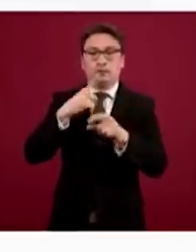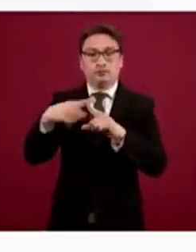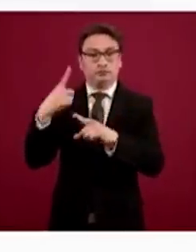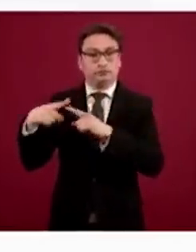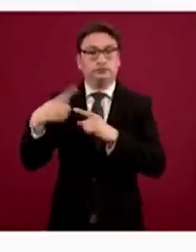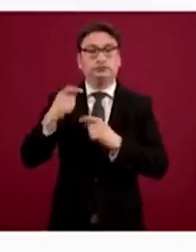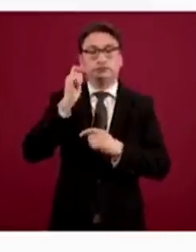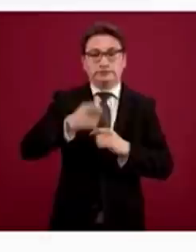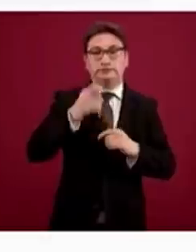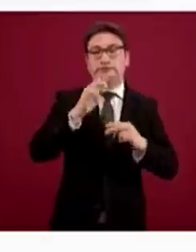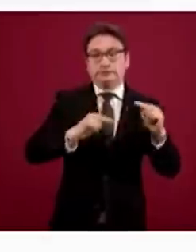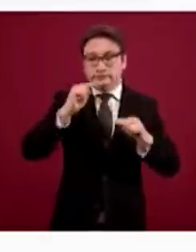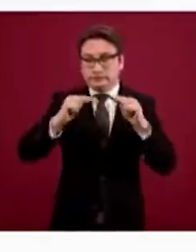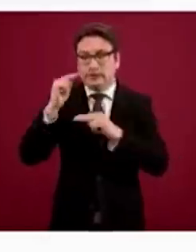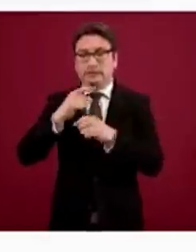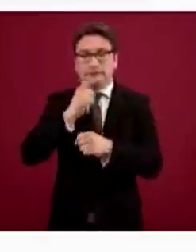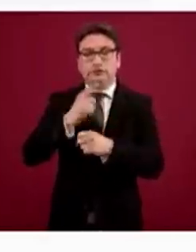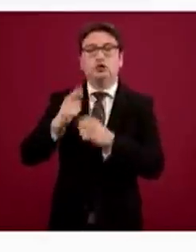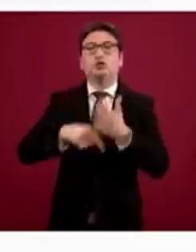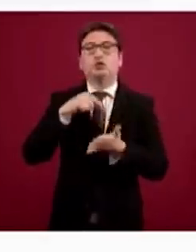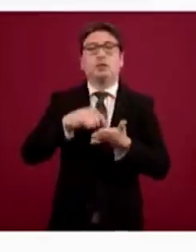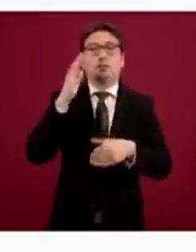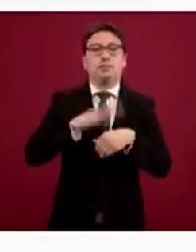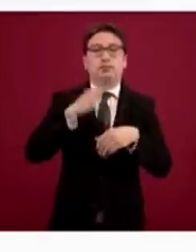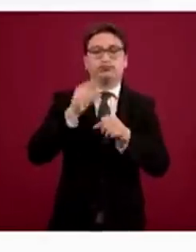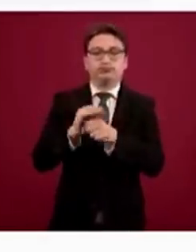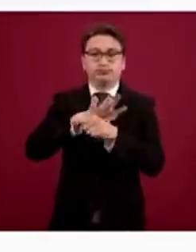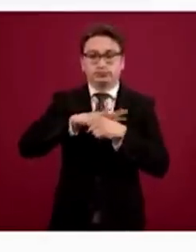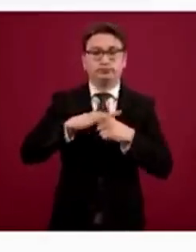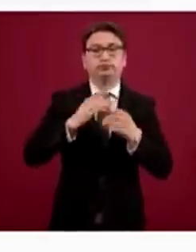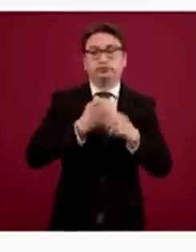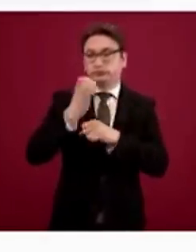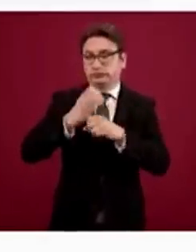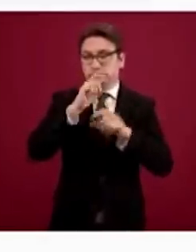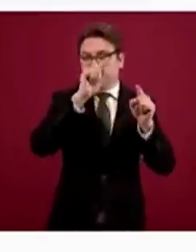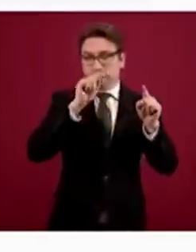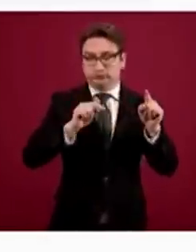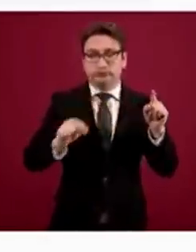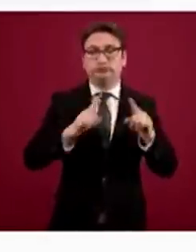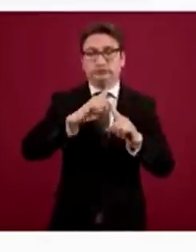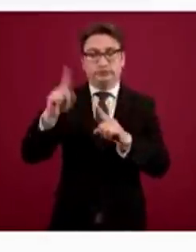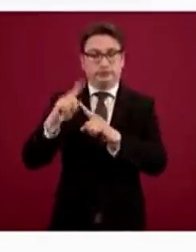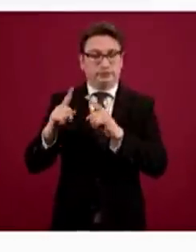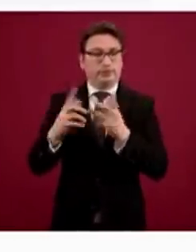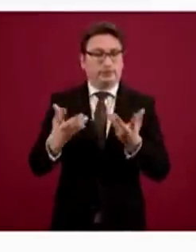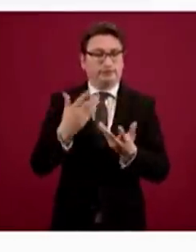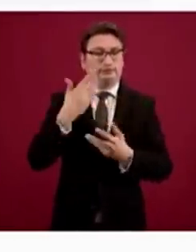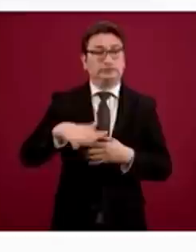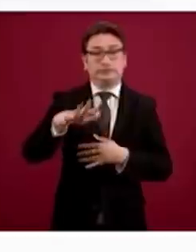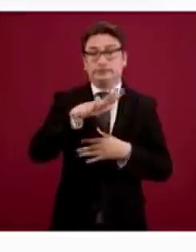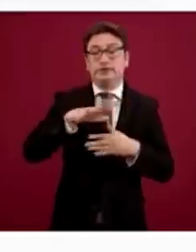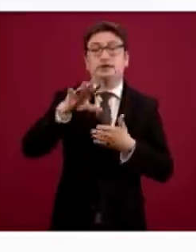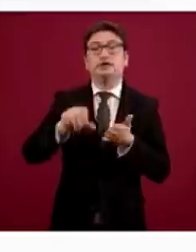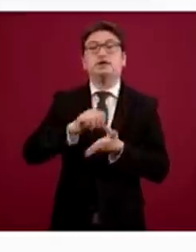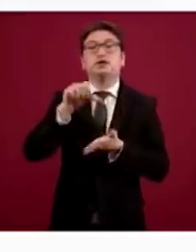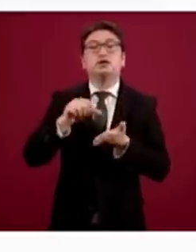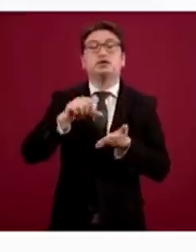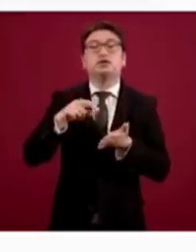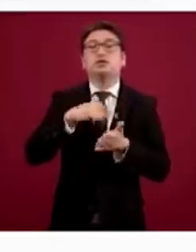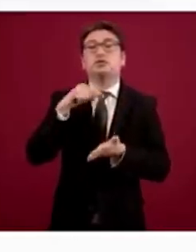un mayor número de casos confirmados en las distintas entidades federativas aunque existe un predominio en las zonas metropolitanas